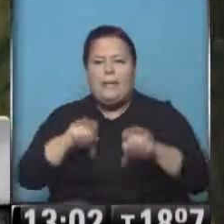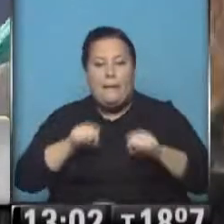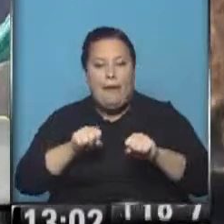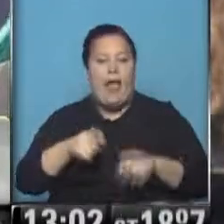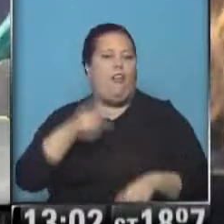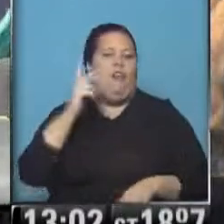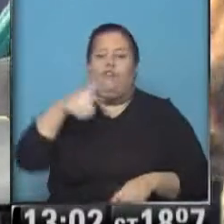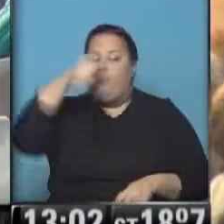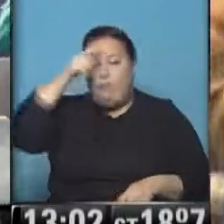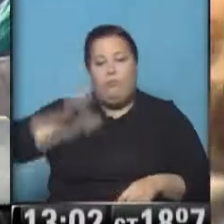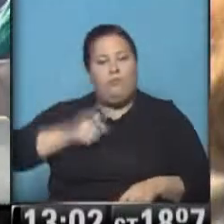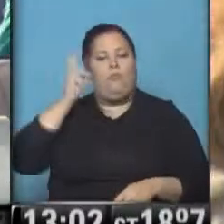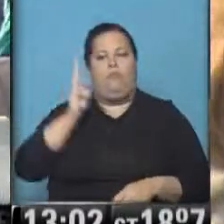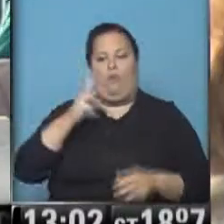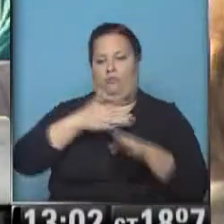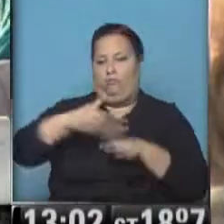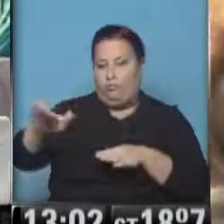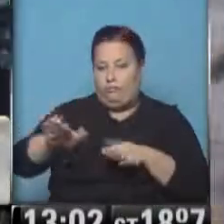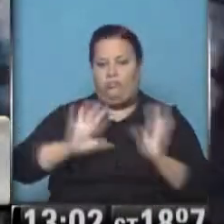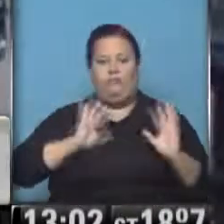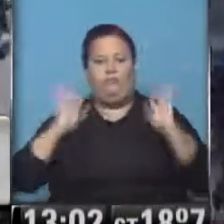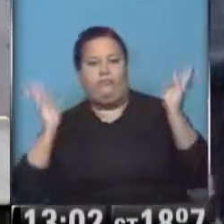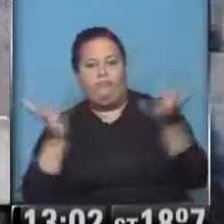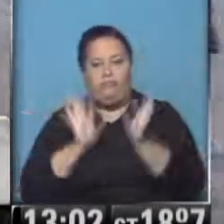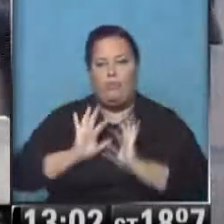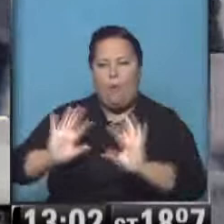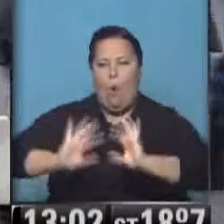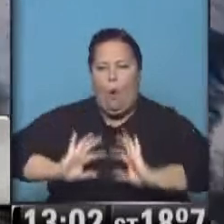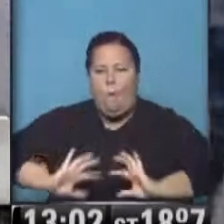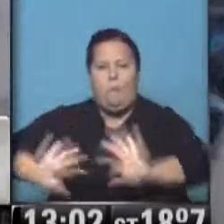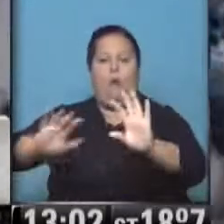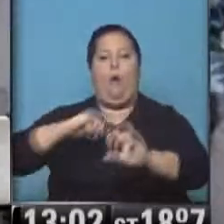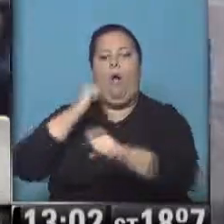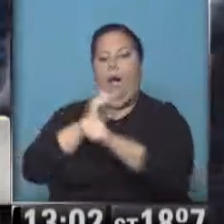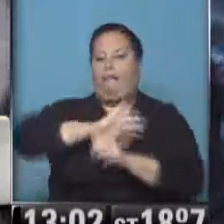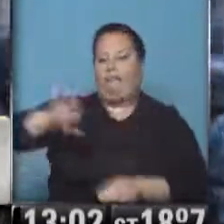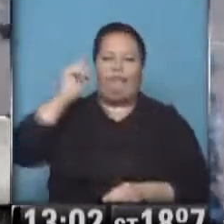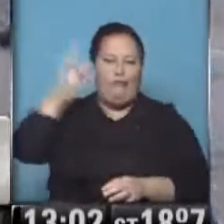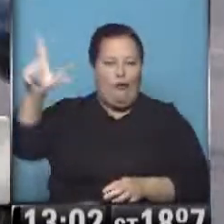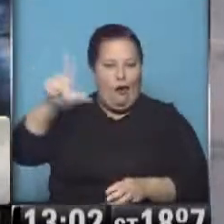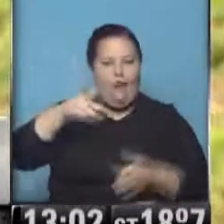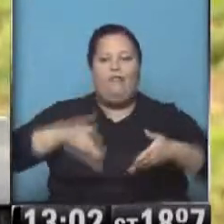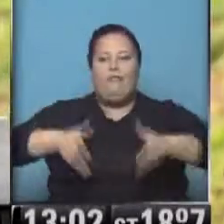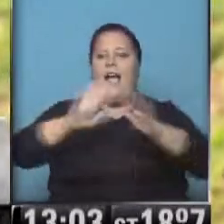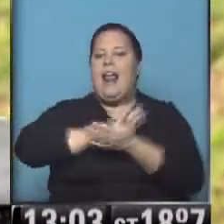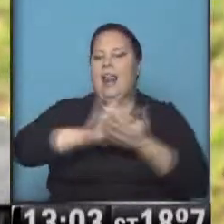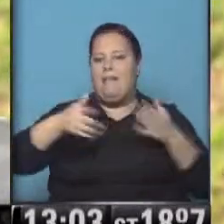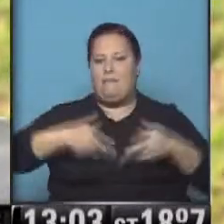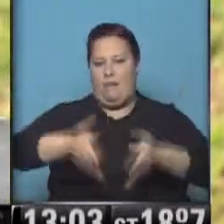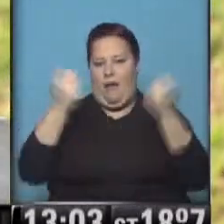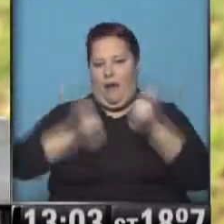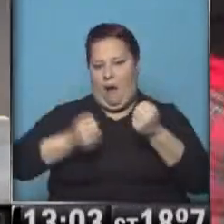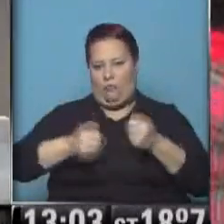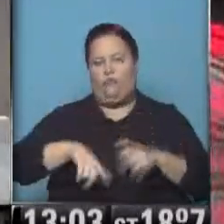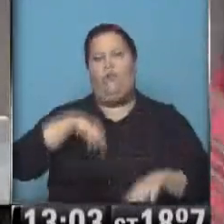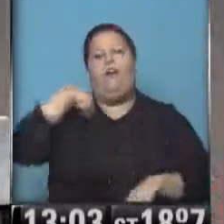fue impedido por efectivos de gendarmería que los rodearon y empujaron hasta que lograron dejar la Panamericana libre. Pero